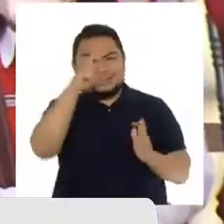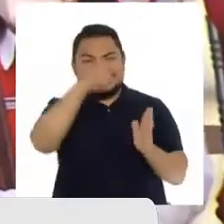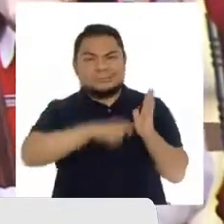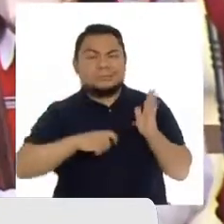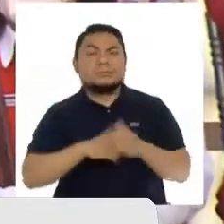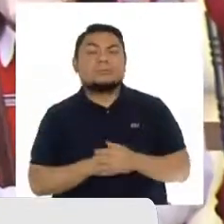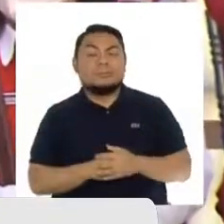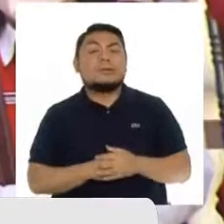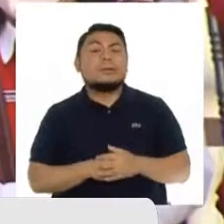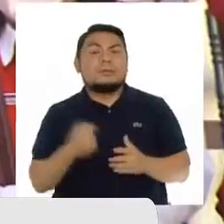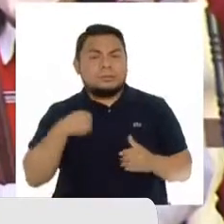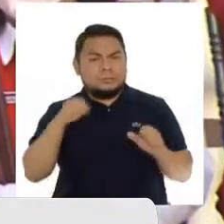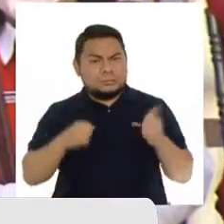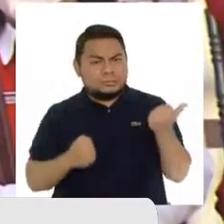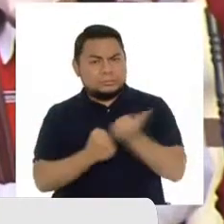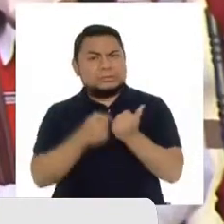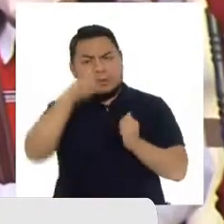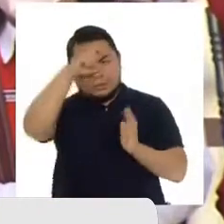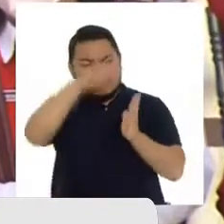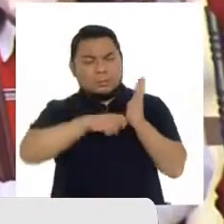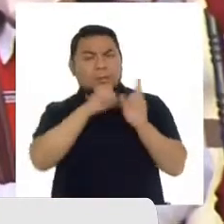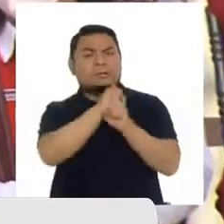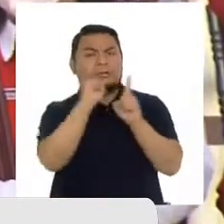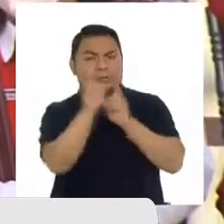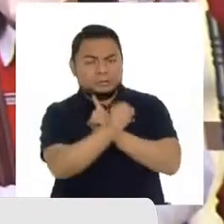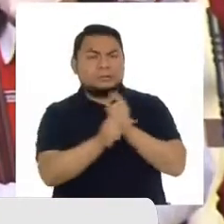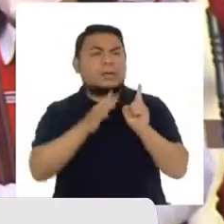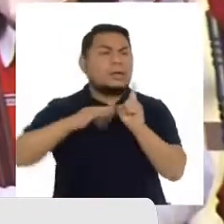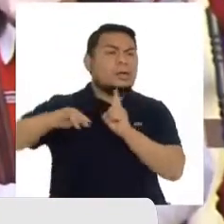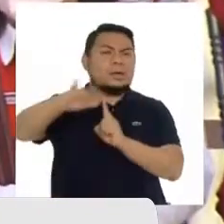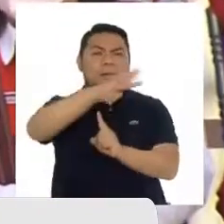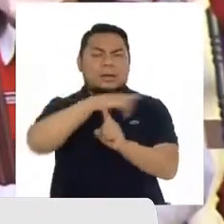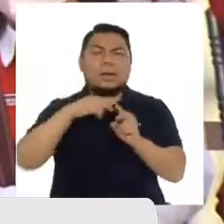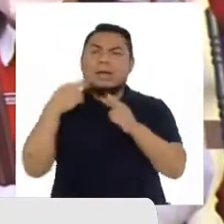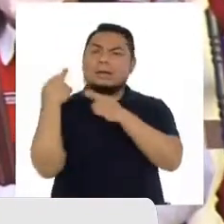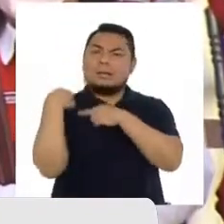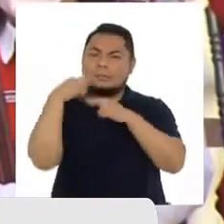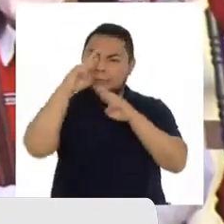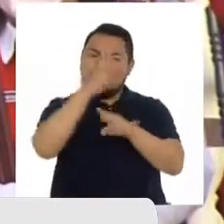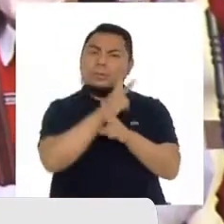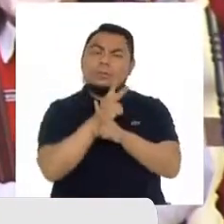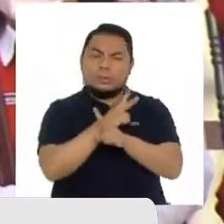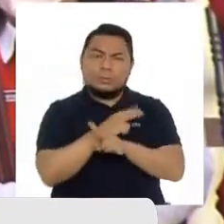apostamos por una minería social y ambientalmente responsable